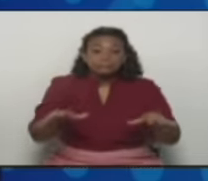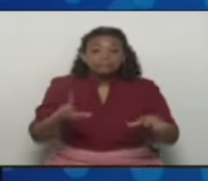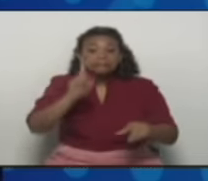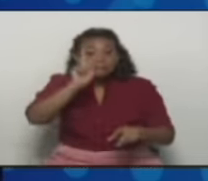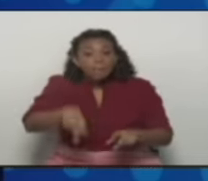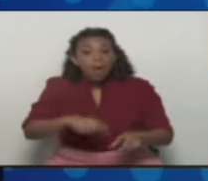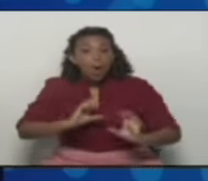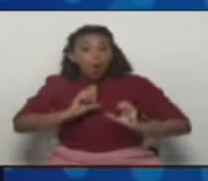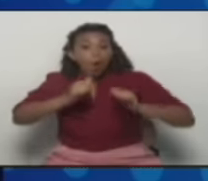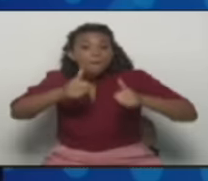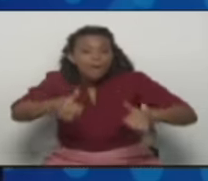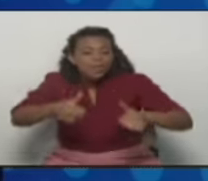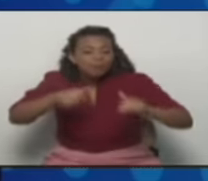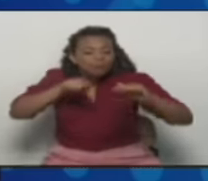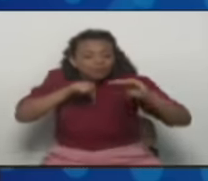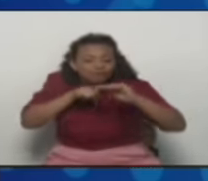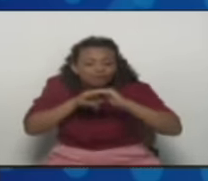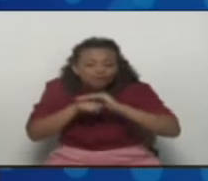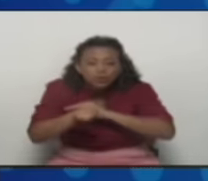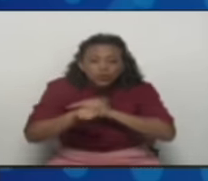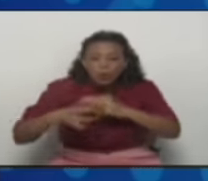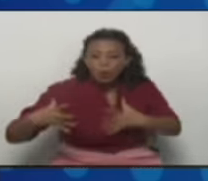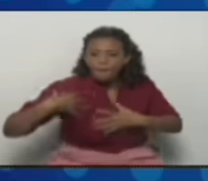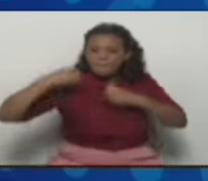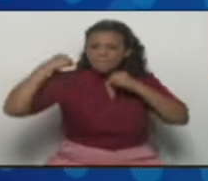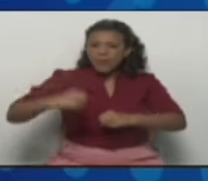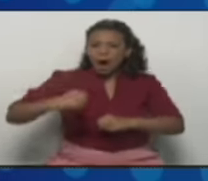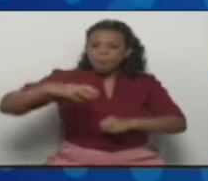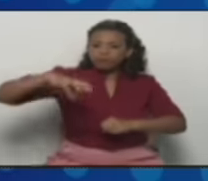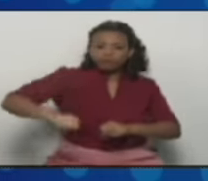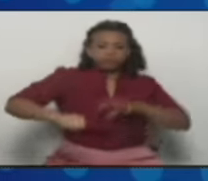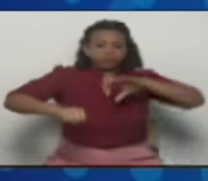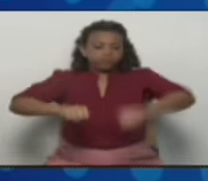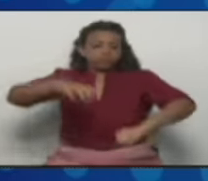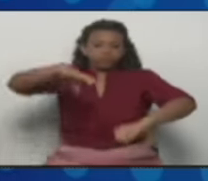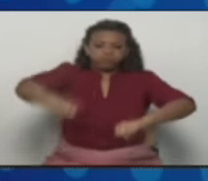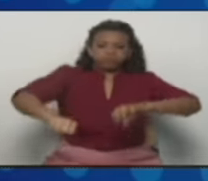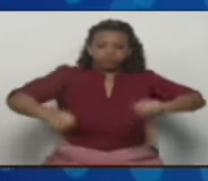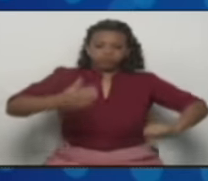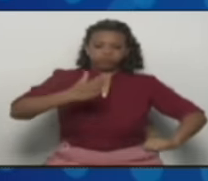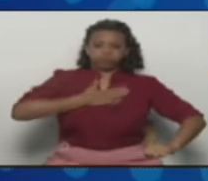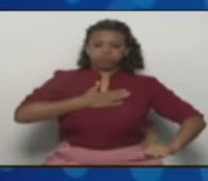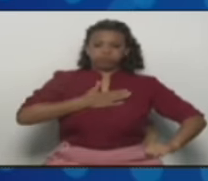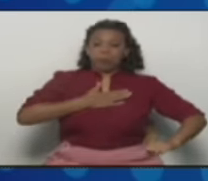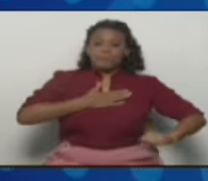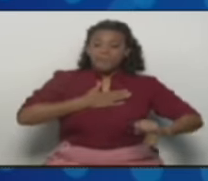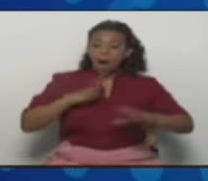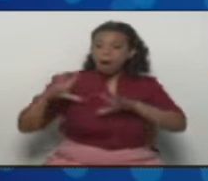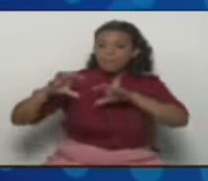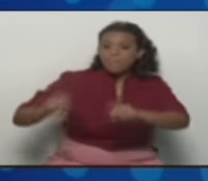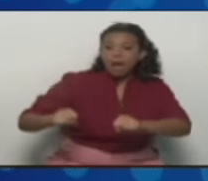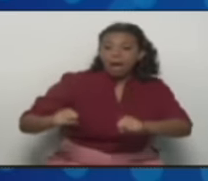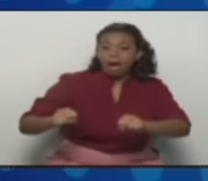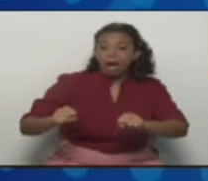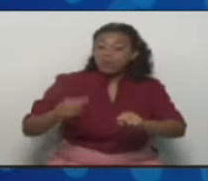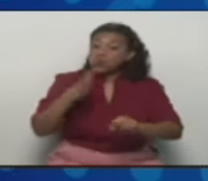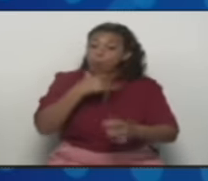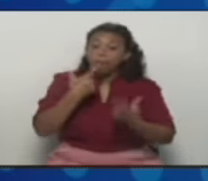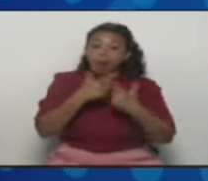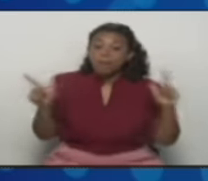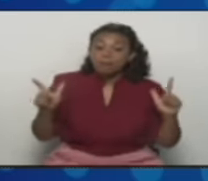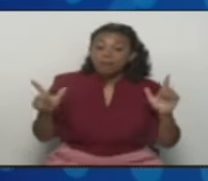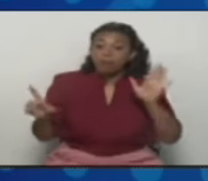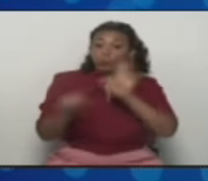poder iniciar un proceso de conquista y colonización de nuestro país con